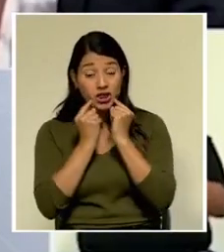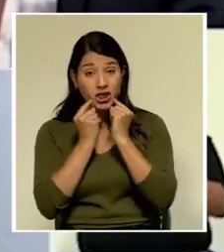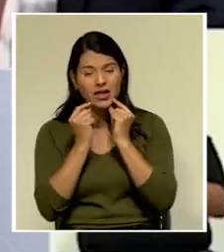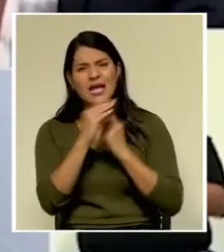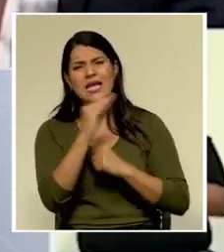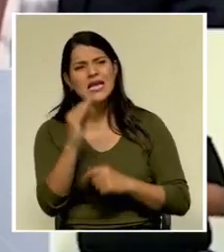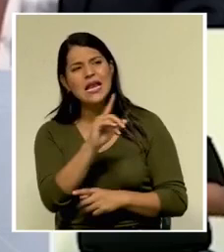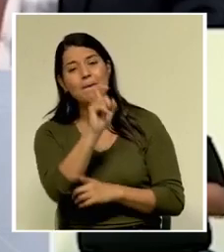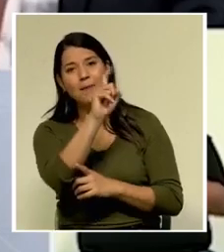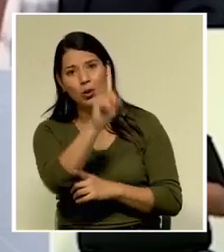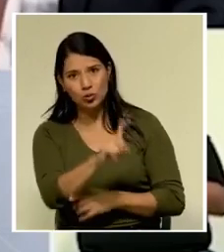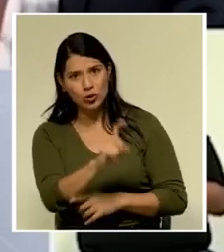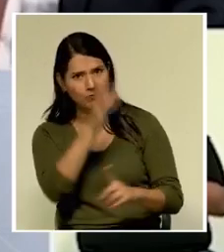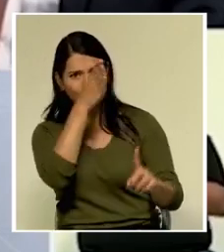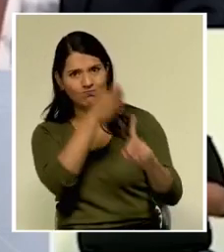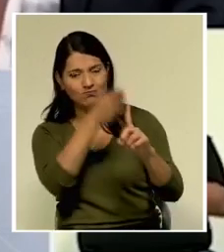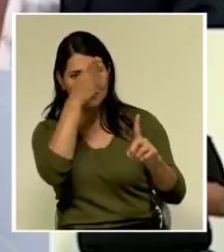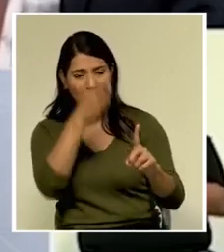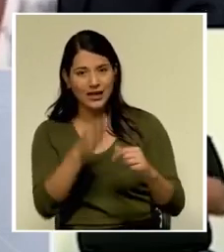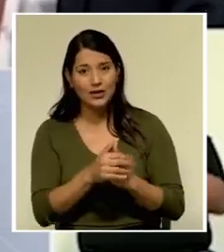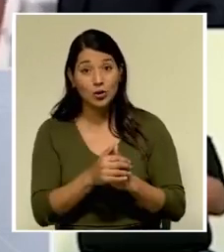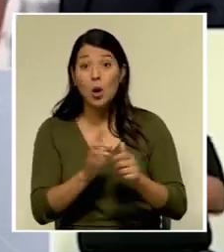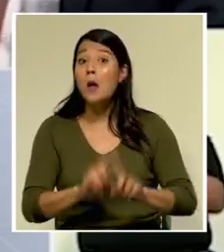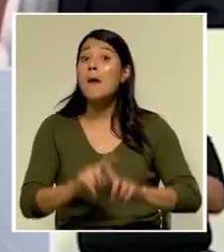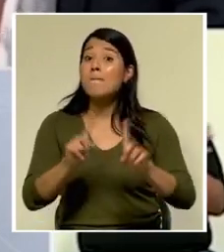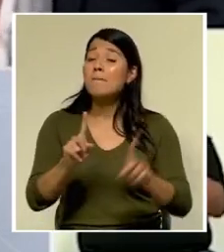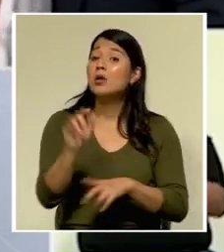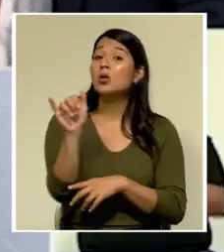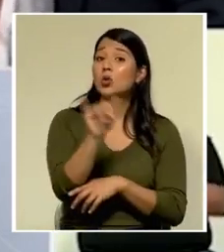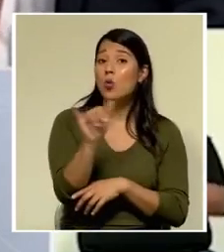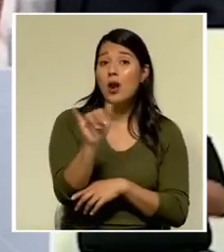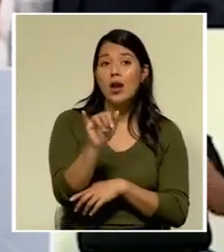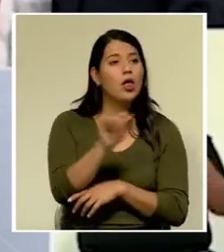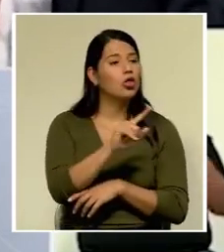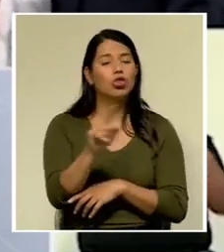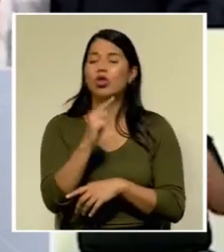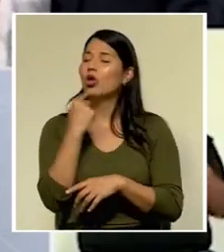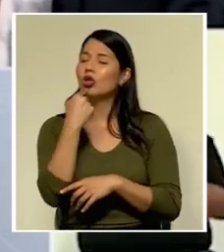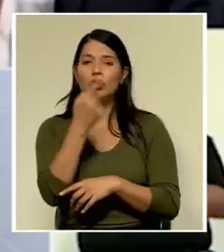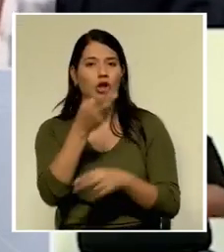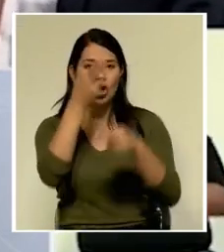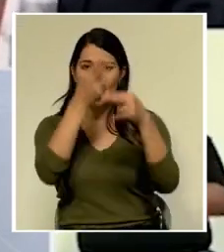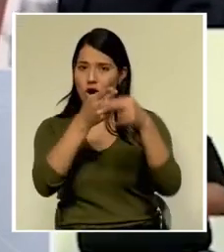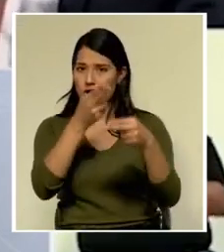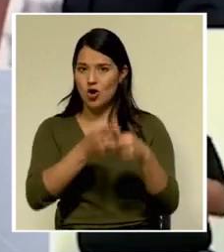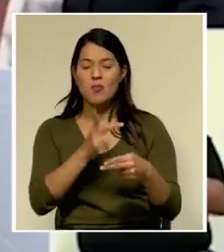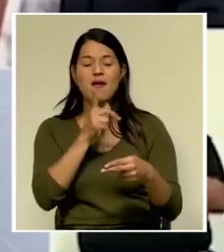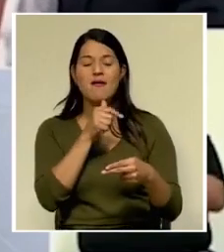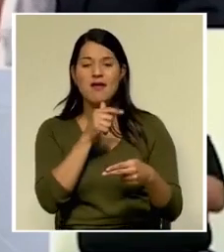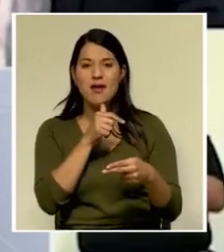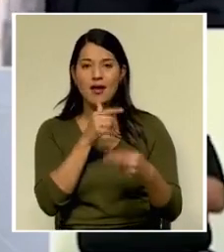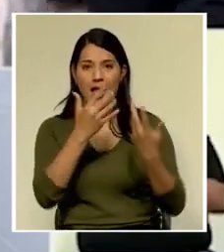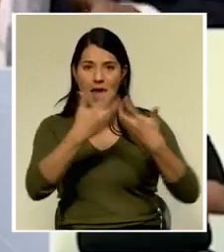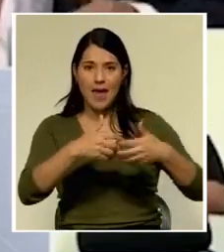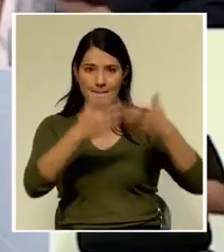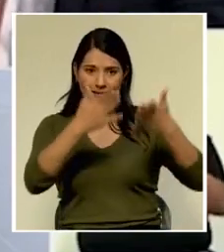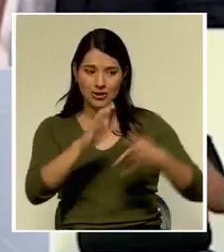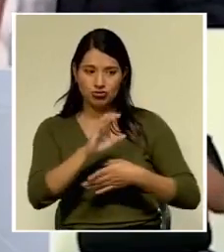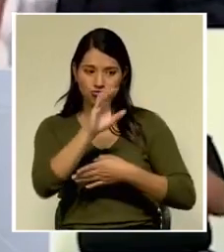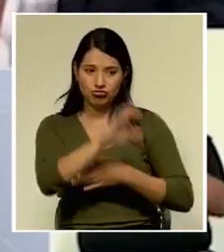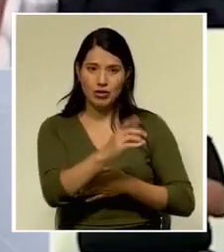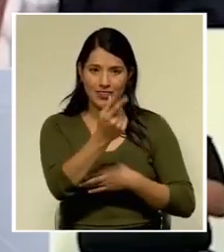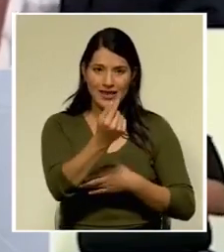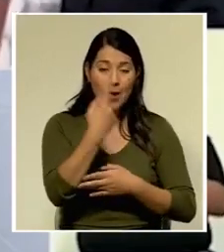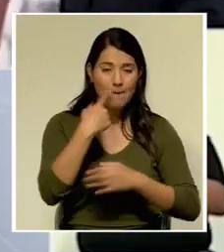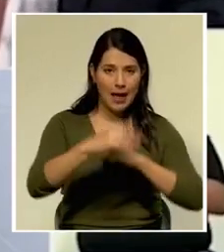lo preguntamos directamente, pero también se negó a revelar los nombres de los empresarios que financiaban su